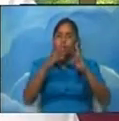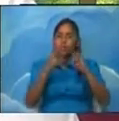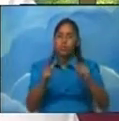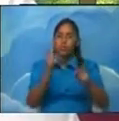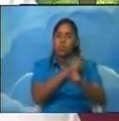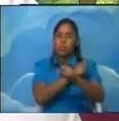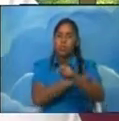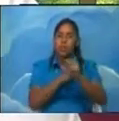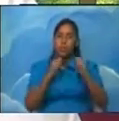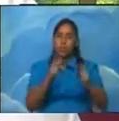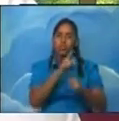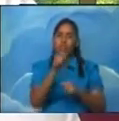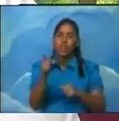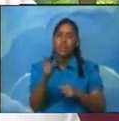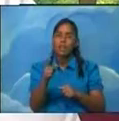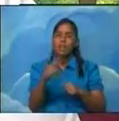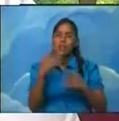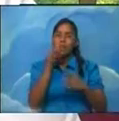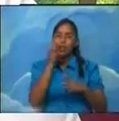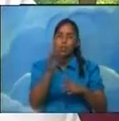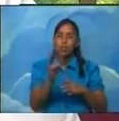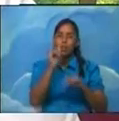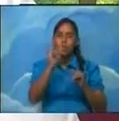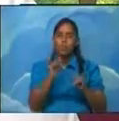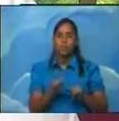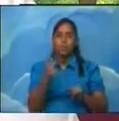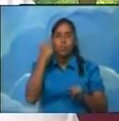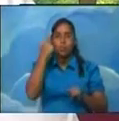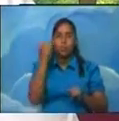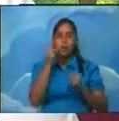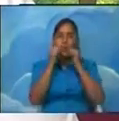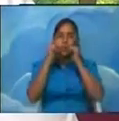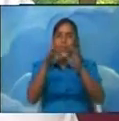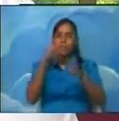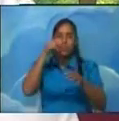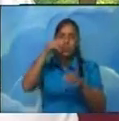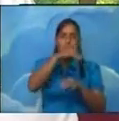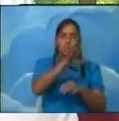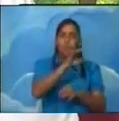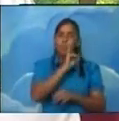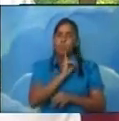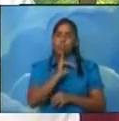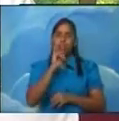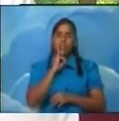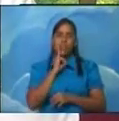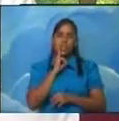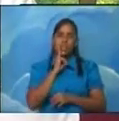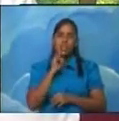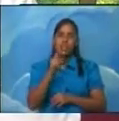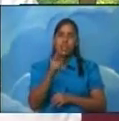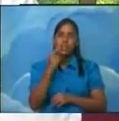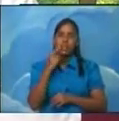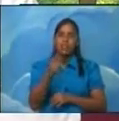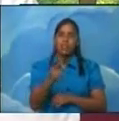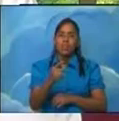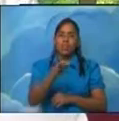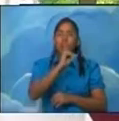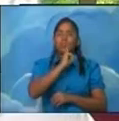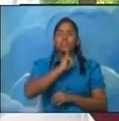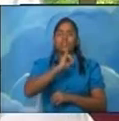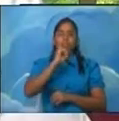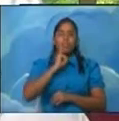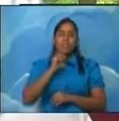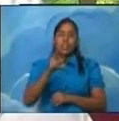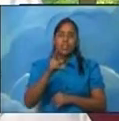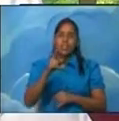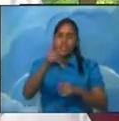que él juró por él mismo para bendecir al pueblo de Israel. Él le pide a Israel, en